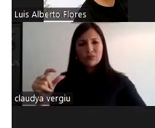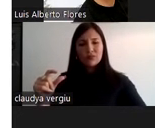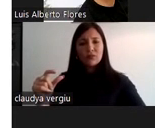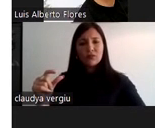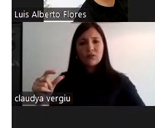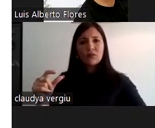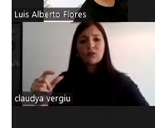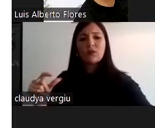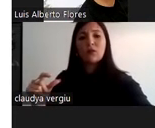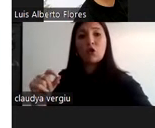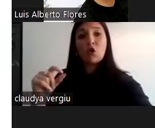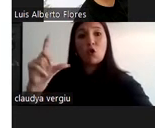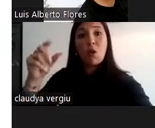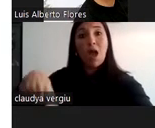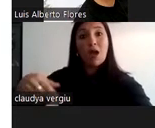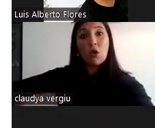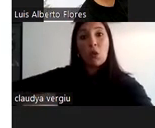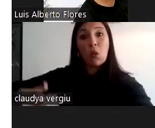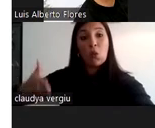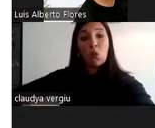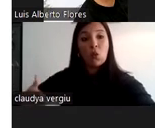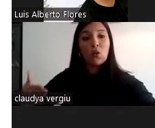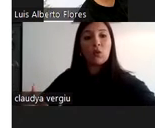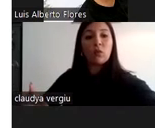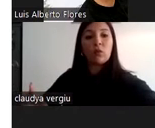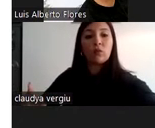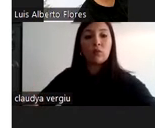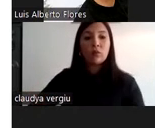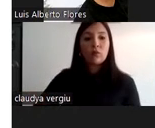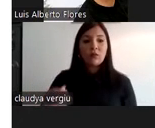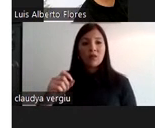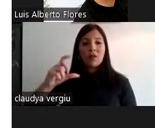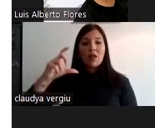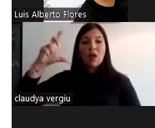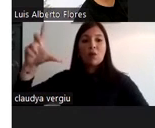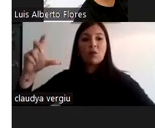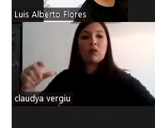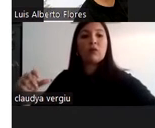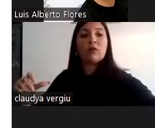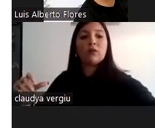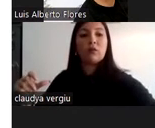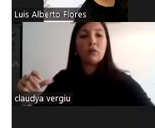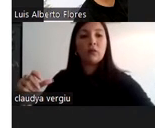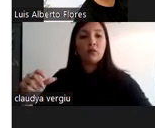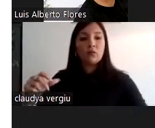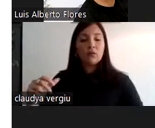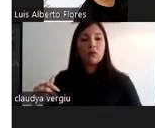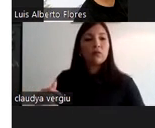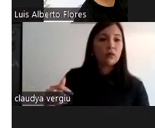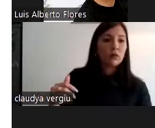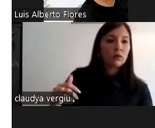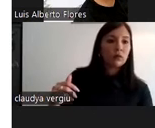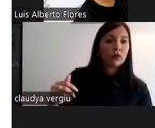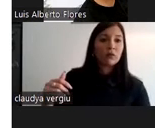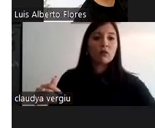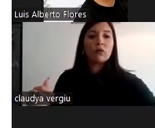el número de casos hacia Julio donde se hizo este estudio vino Un aumento desde mediados de junio sin embargo como podemos ver en